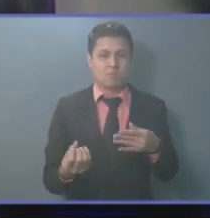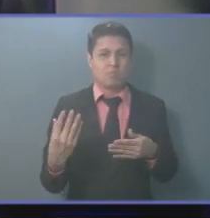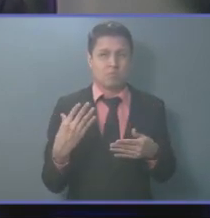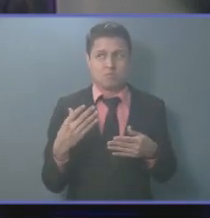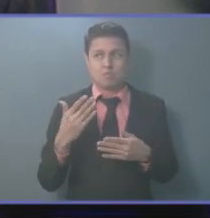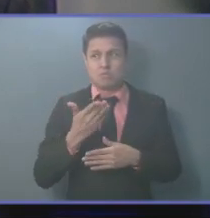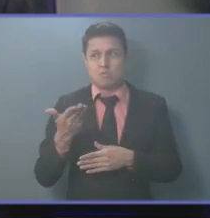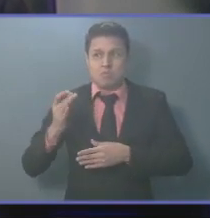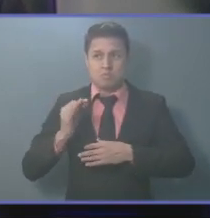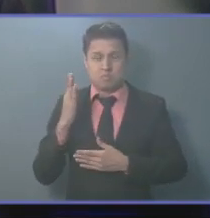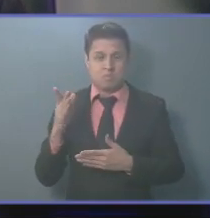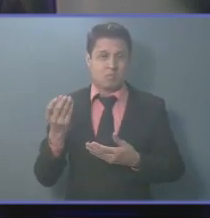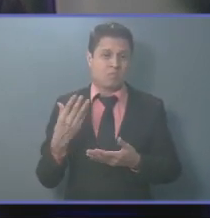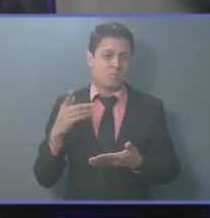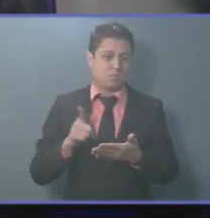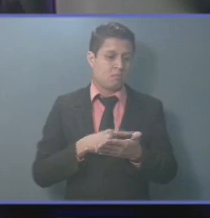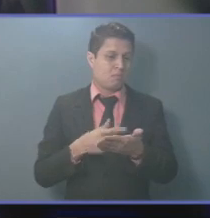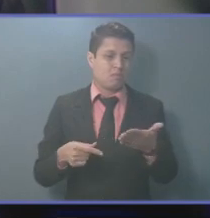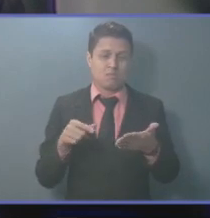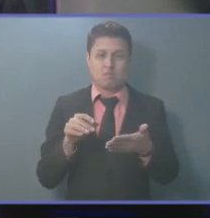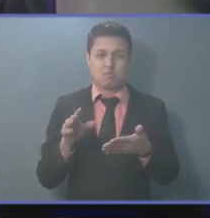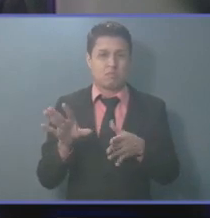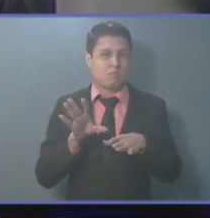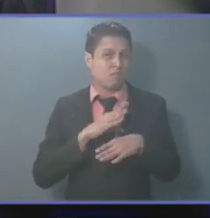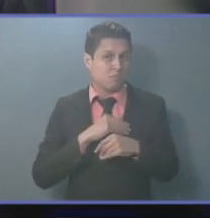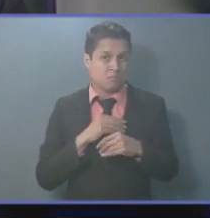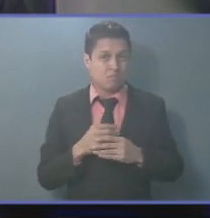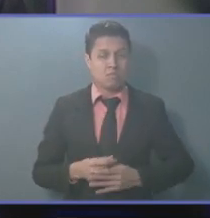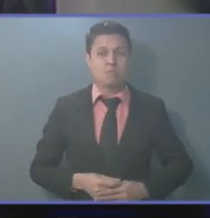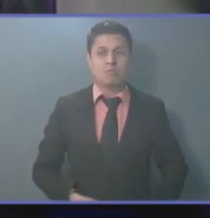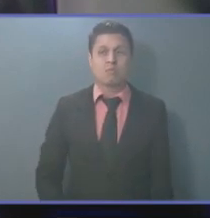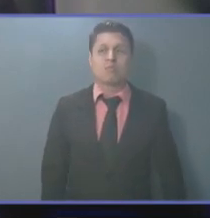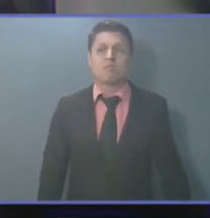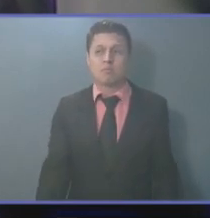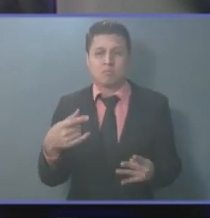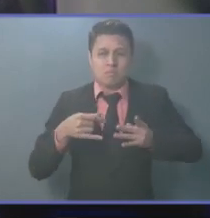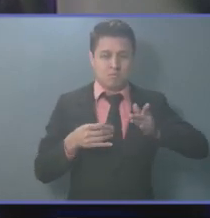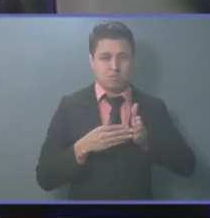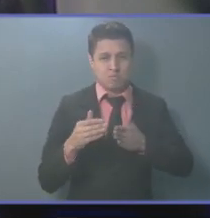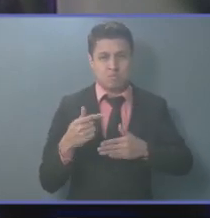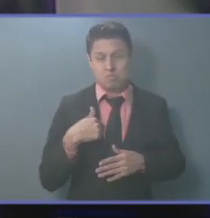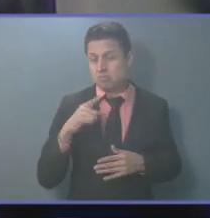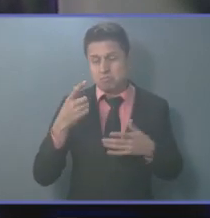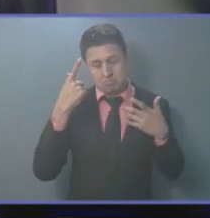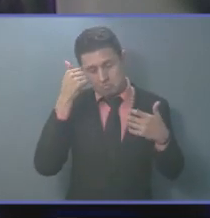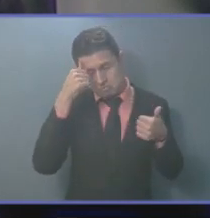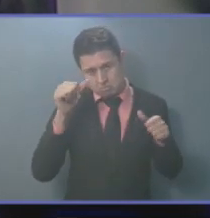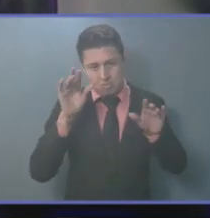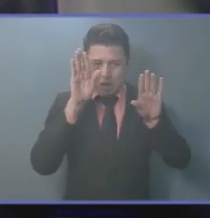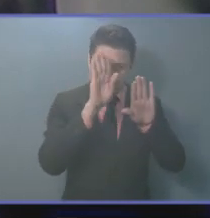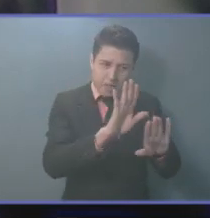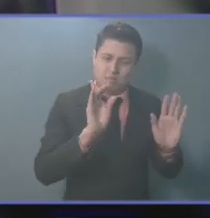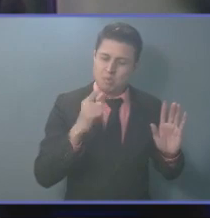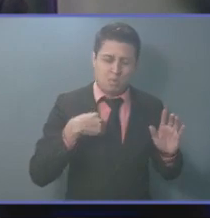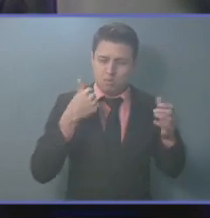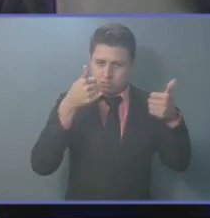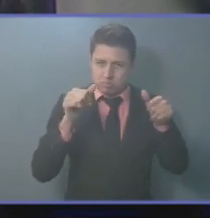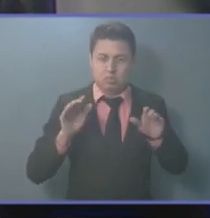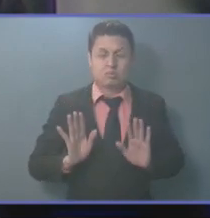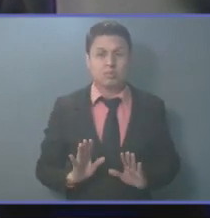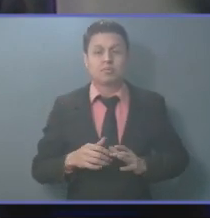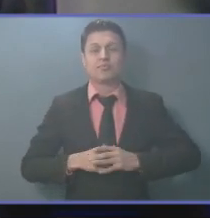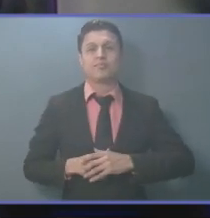o las cosas obviamente, los motivos, al final obviamente no los comparto, los respeto, pero no los comparto,